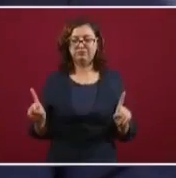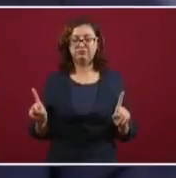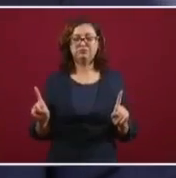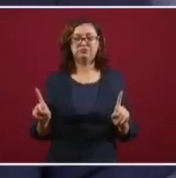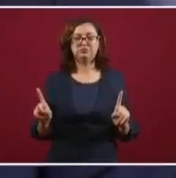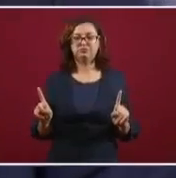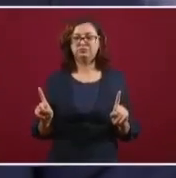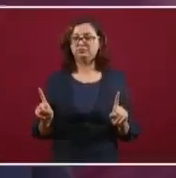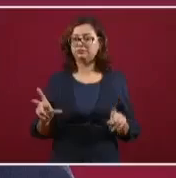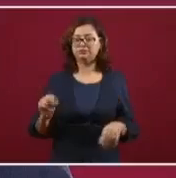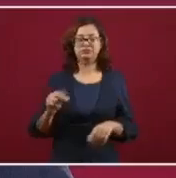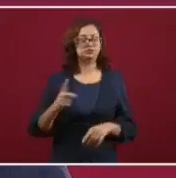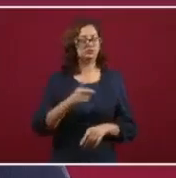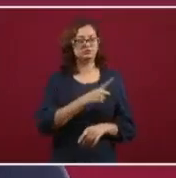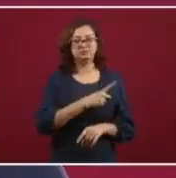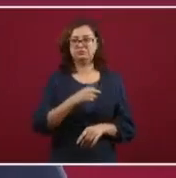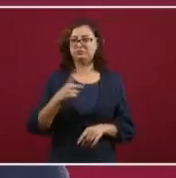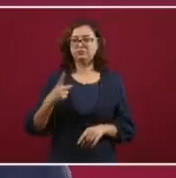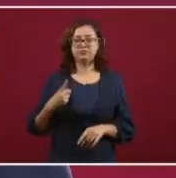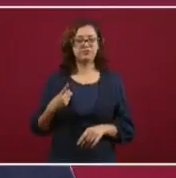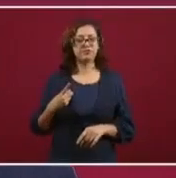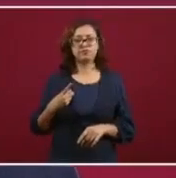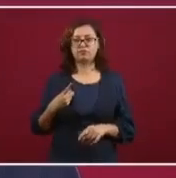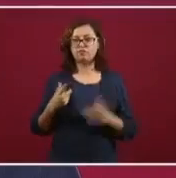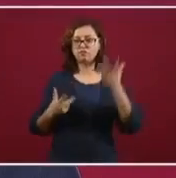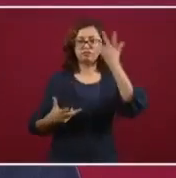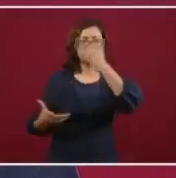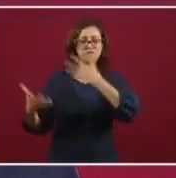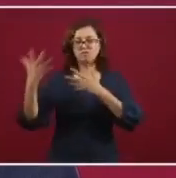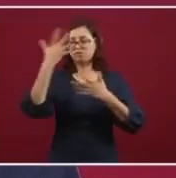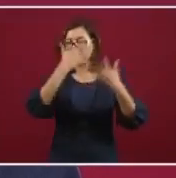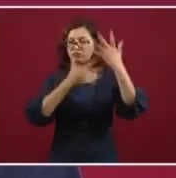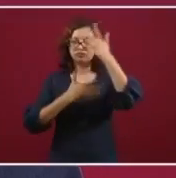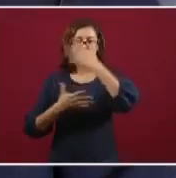no debe de confundirse.